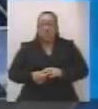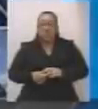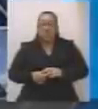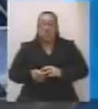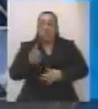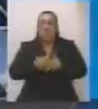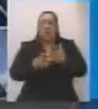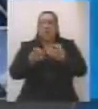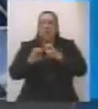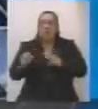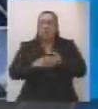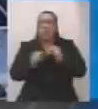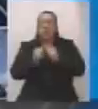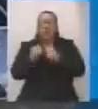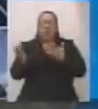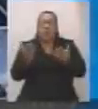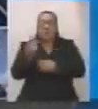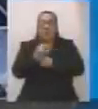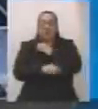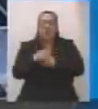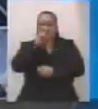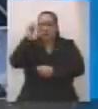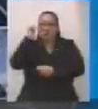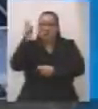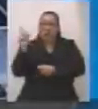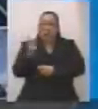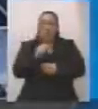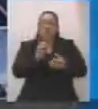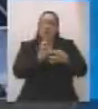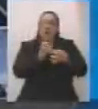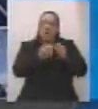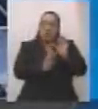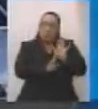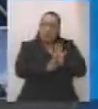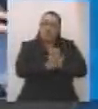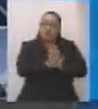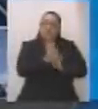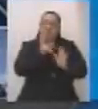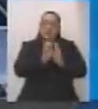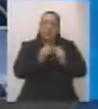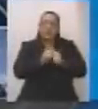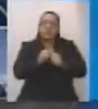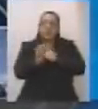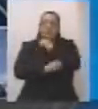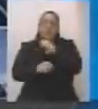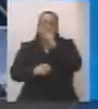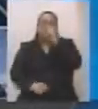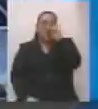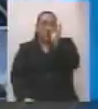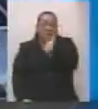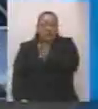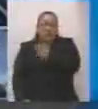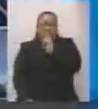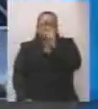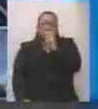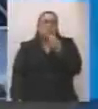lo que quisiera hacer es comparar un país rico con una economía emergente. La razón por la que el país rico es